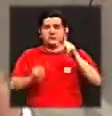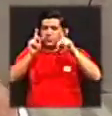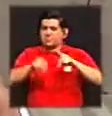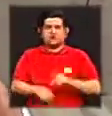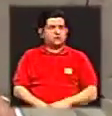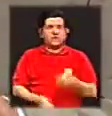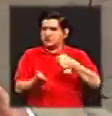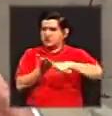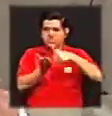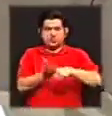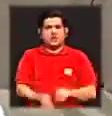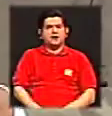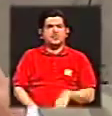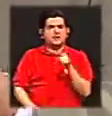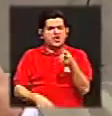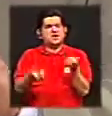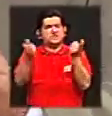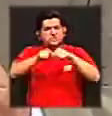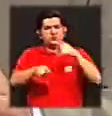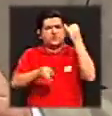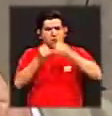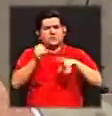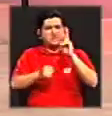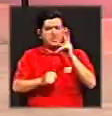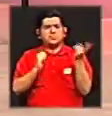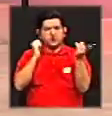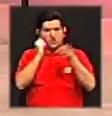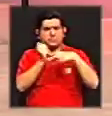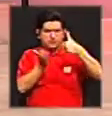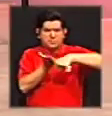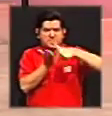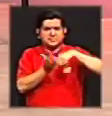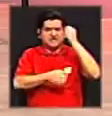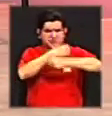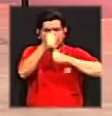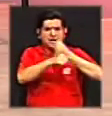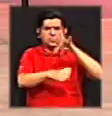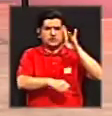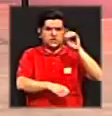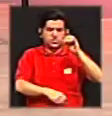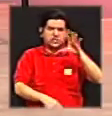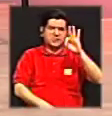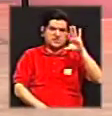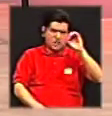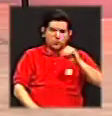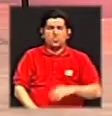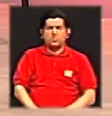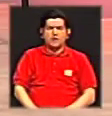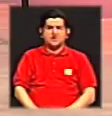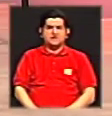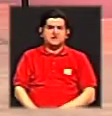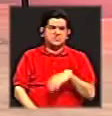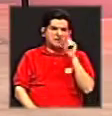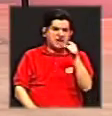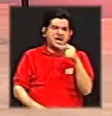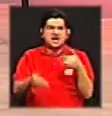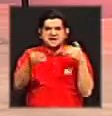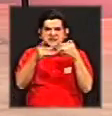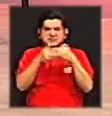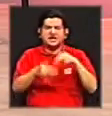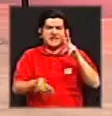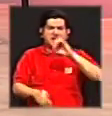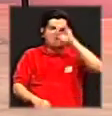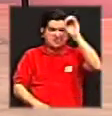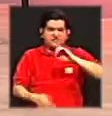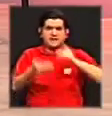que ha ocurrido en las últimas dos elecciones. En los años 80, 90, había llegado, era de cercano al 20% y